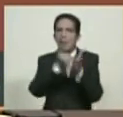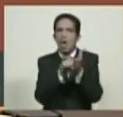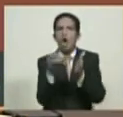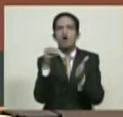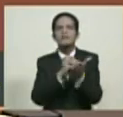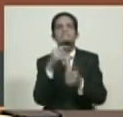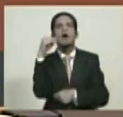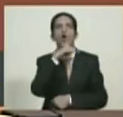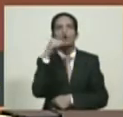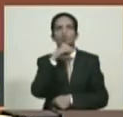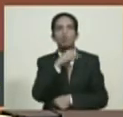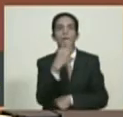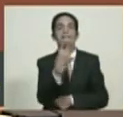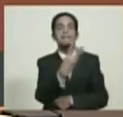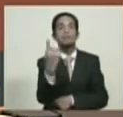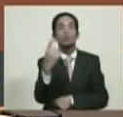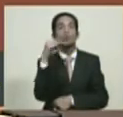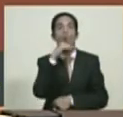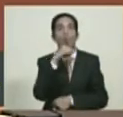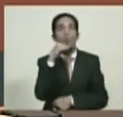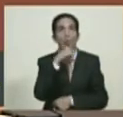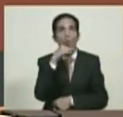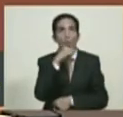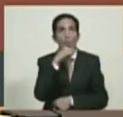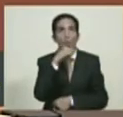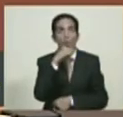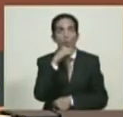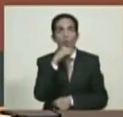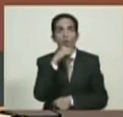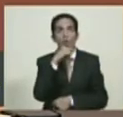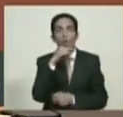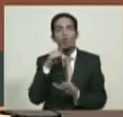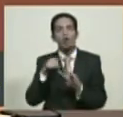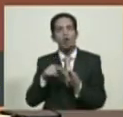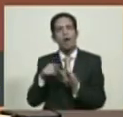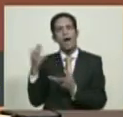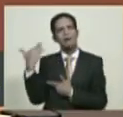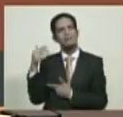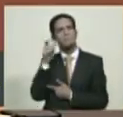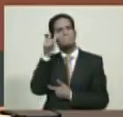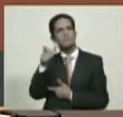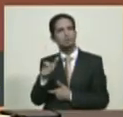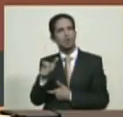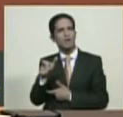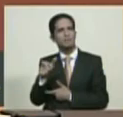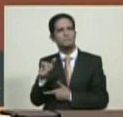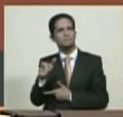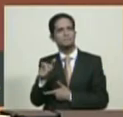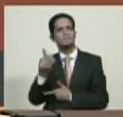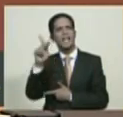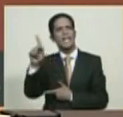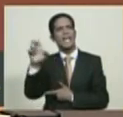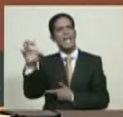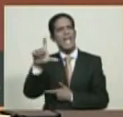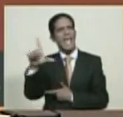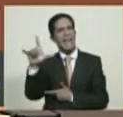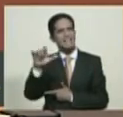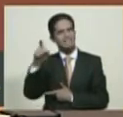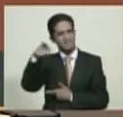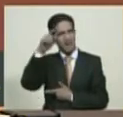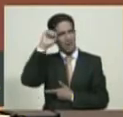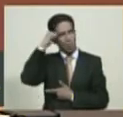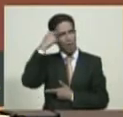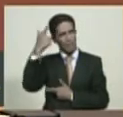mismo año, el 31 de octubre, para ser preciso, por el ex jefe del Comando Sur, el general John Kelly. Ustedes recuerdan muy bien